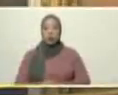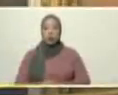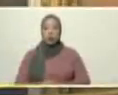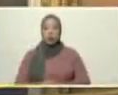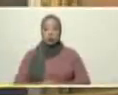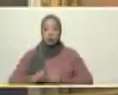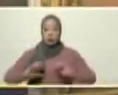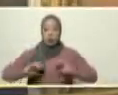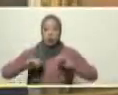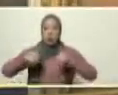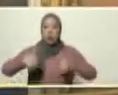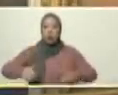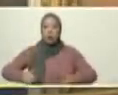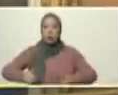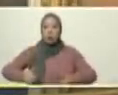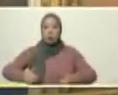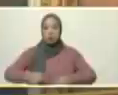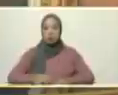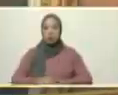inaugurando